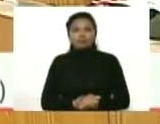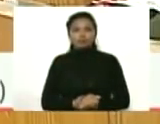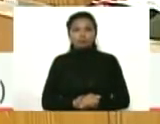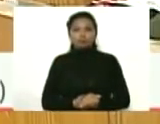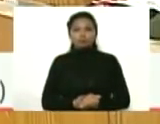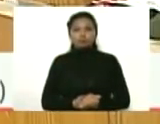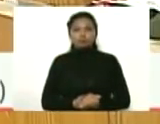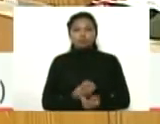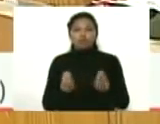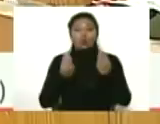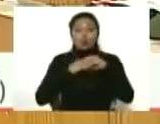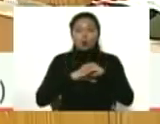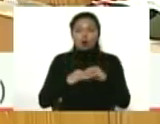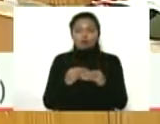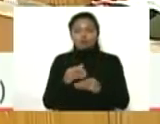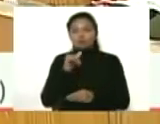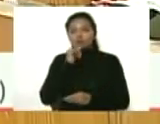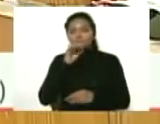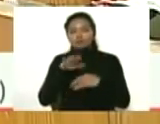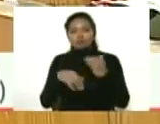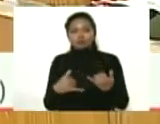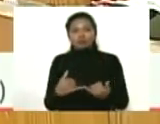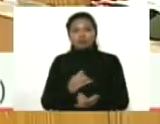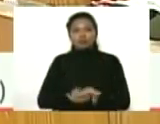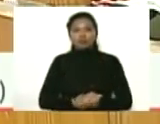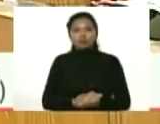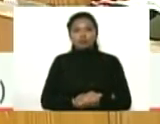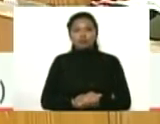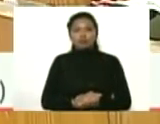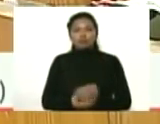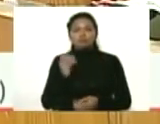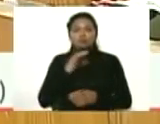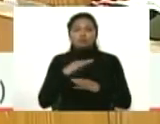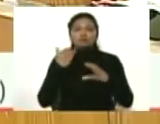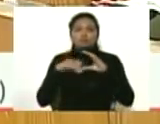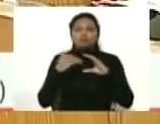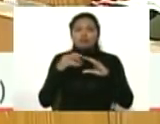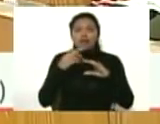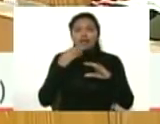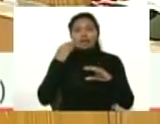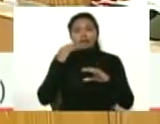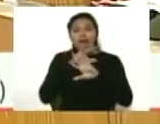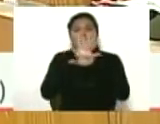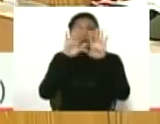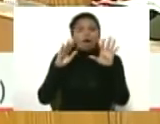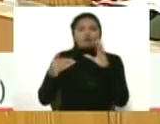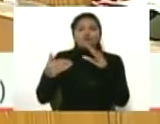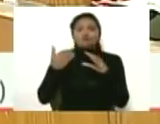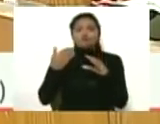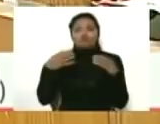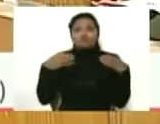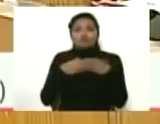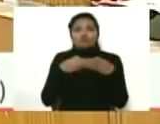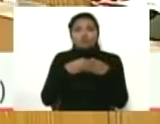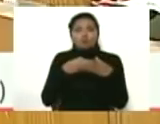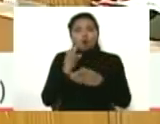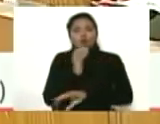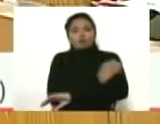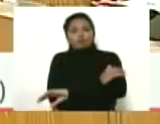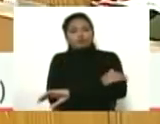la convicción y la información, y me han mandado mensajes muy claros, los partidos políticos de